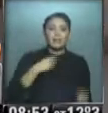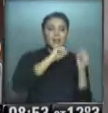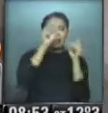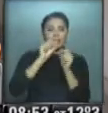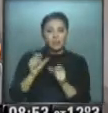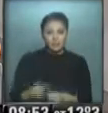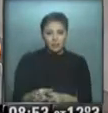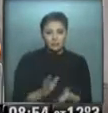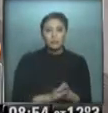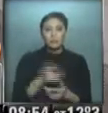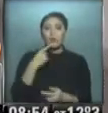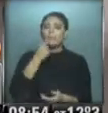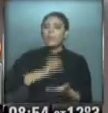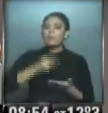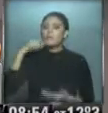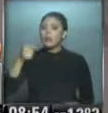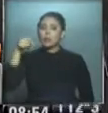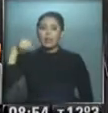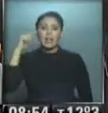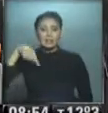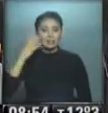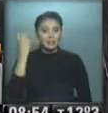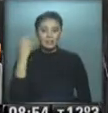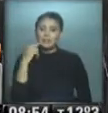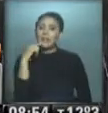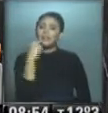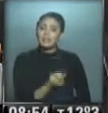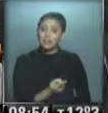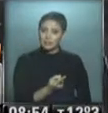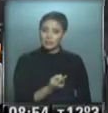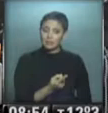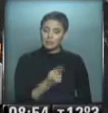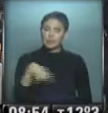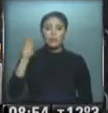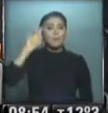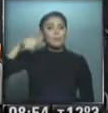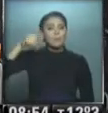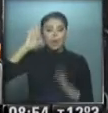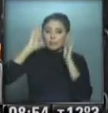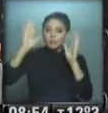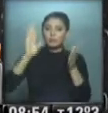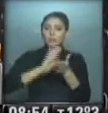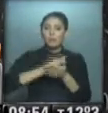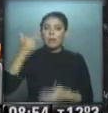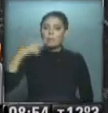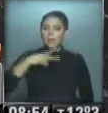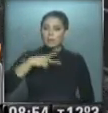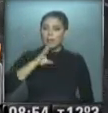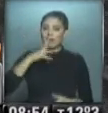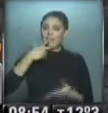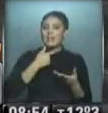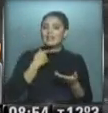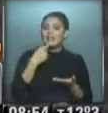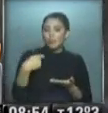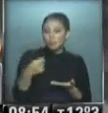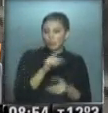ante una consulta periodística el actual intendente de tigre igualmente descartó que en sus planes figure la privatización del sistema jubilatorio